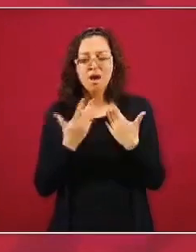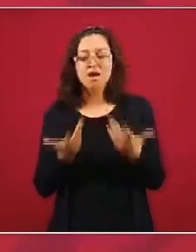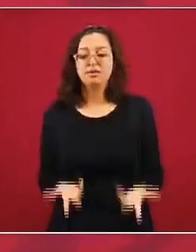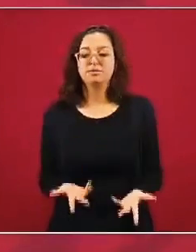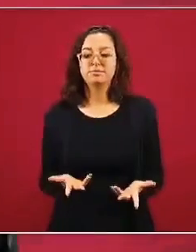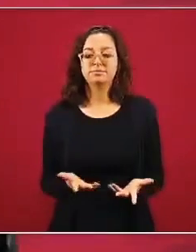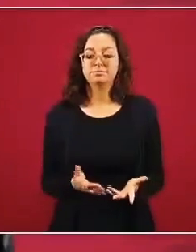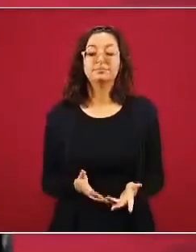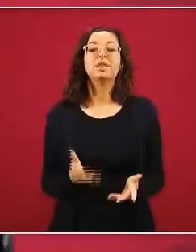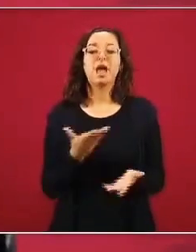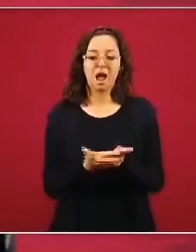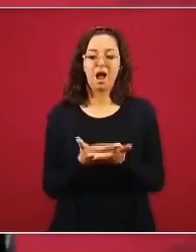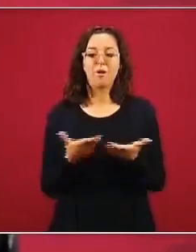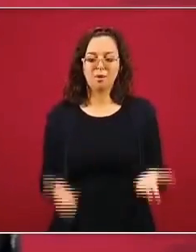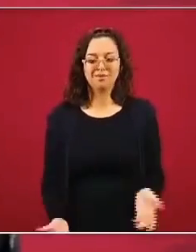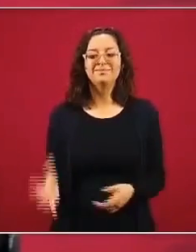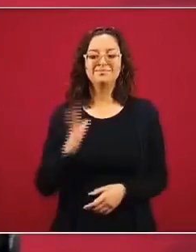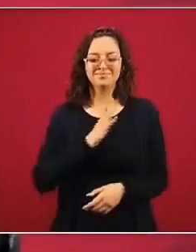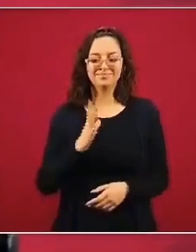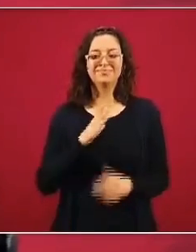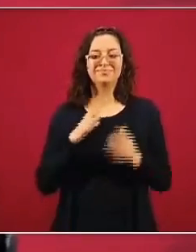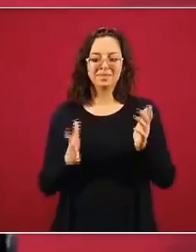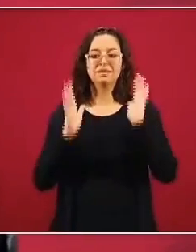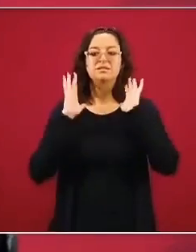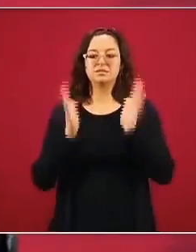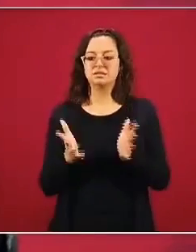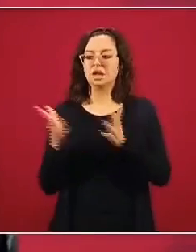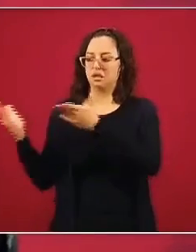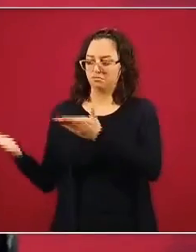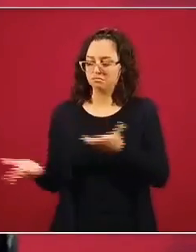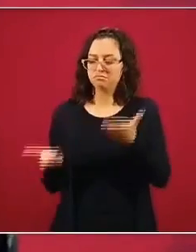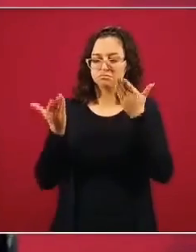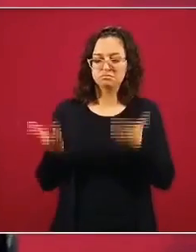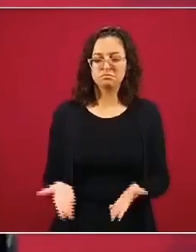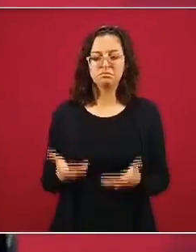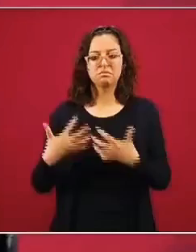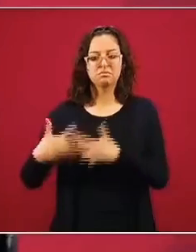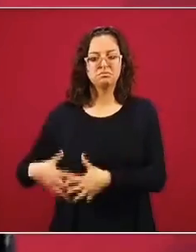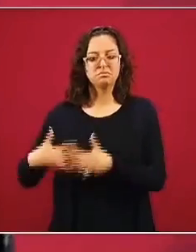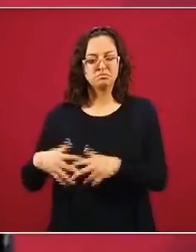Ya tenemos los ventiladores necesarios,